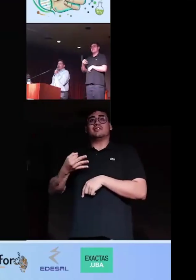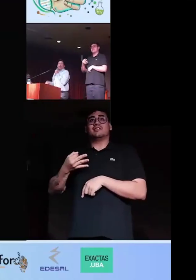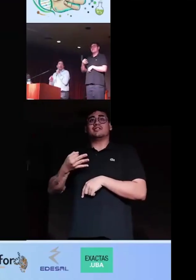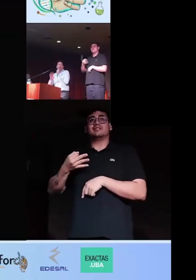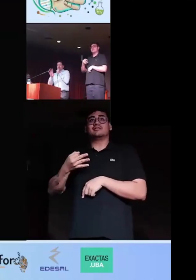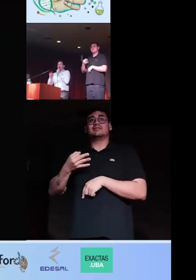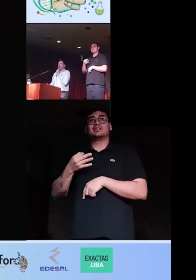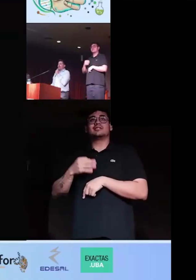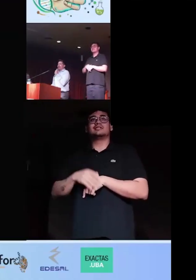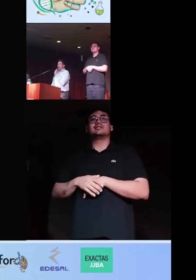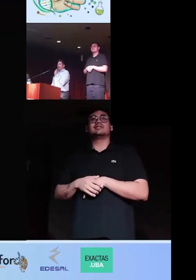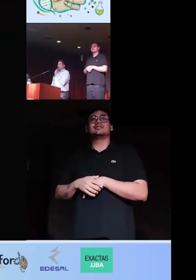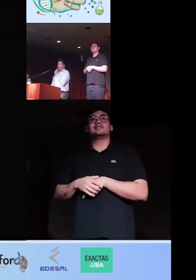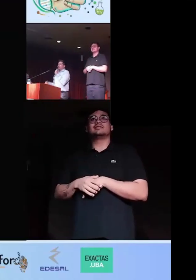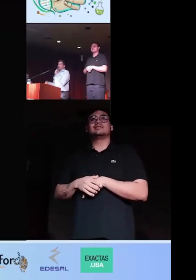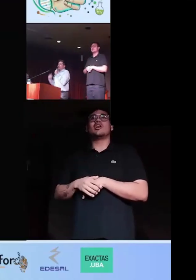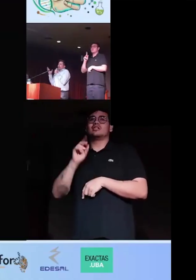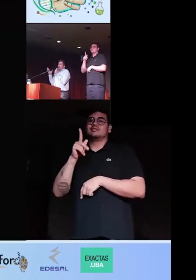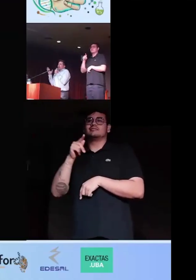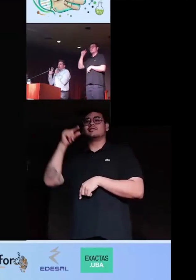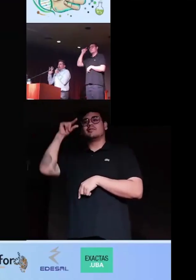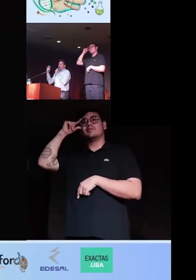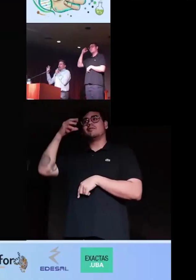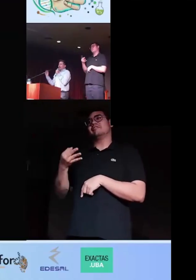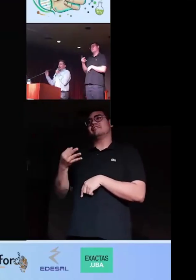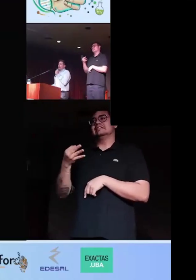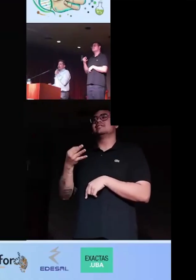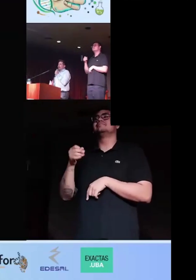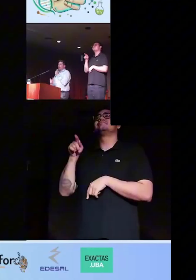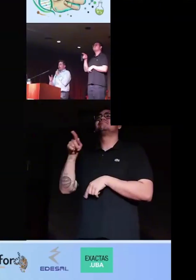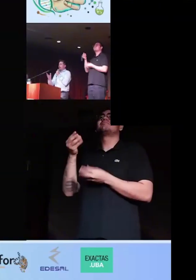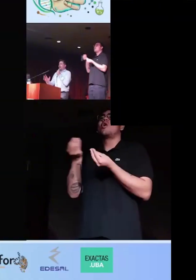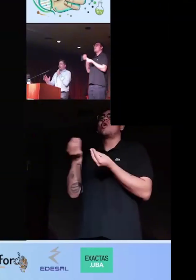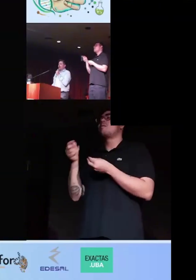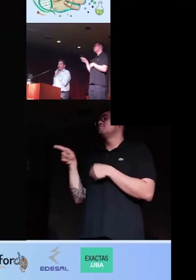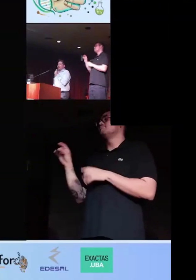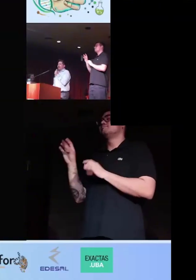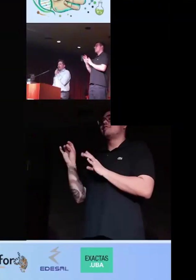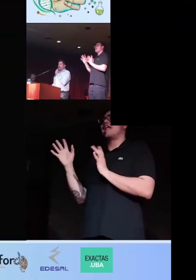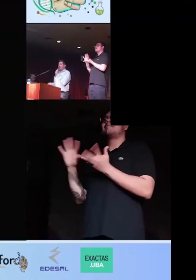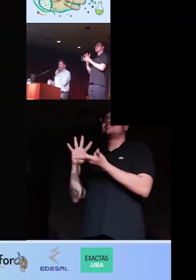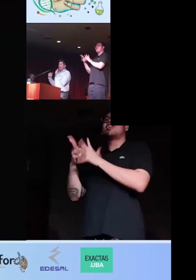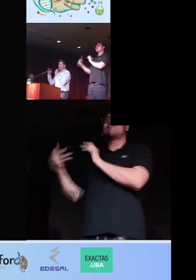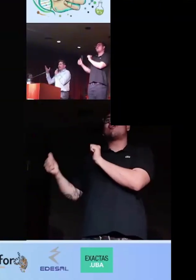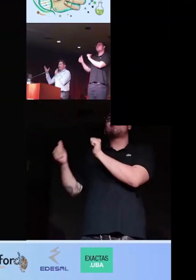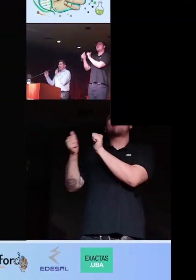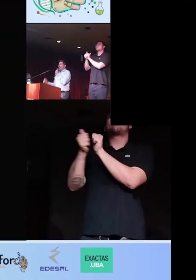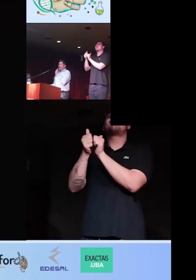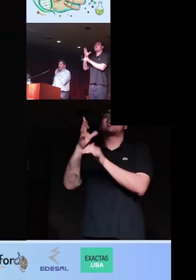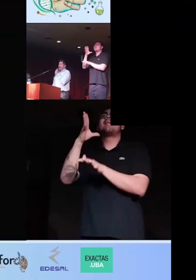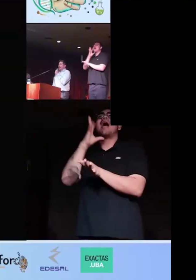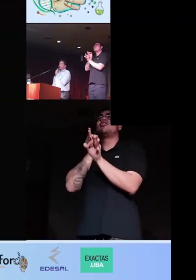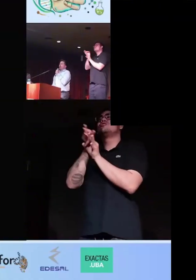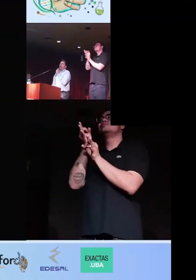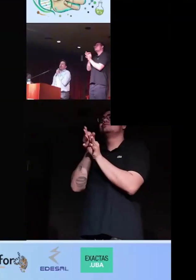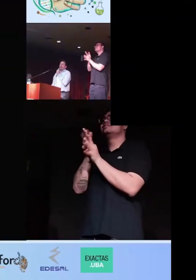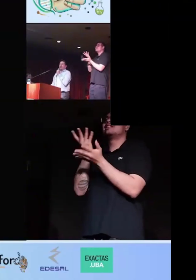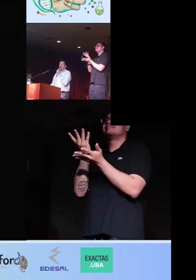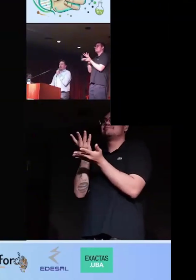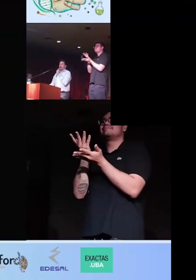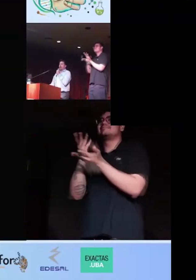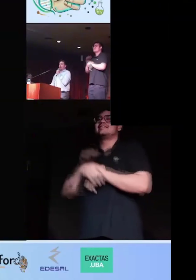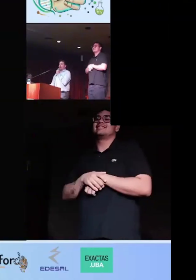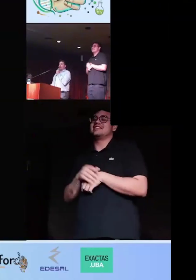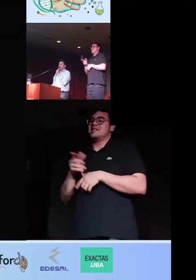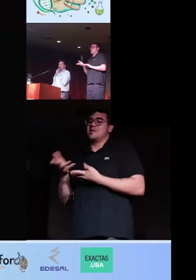ah, ah, me- y nosotros solamente acompañamos con un poco de la lengua de señas y junto con las GISES,